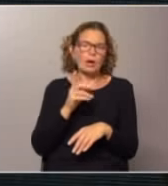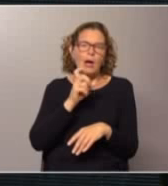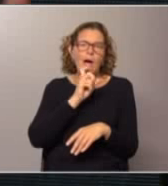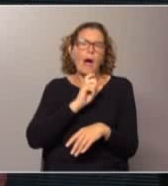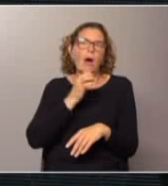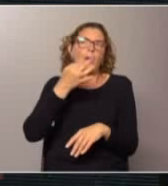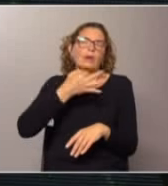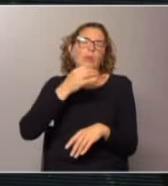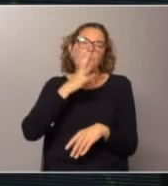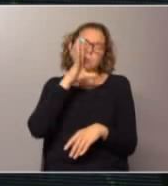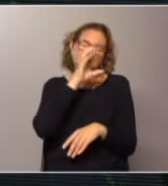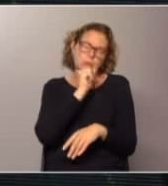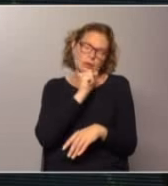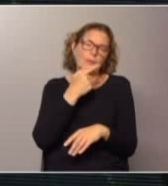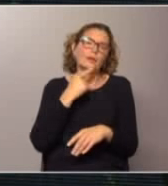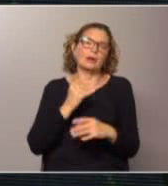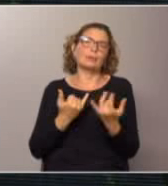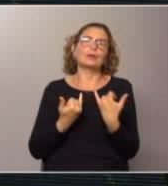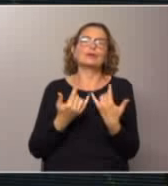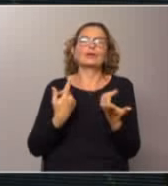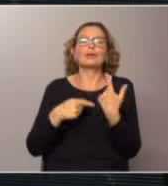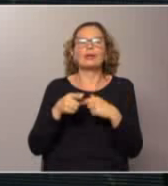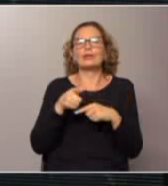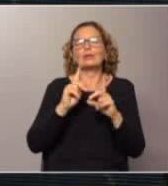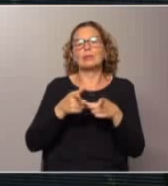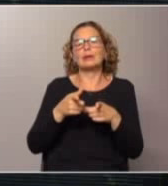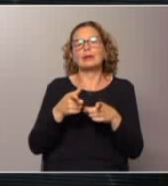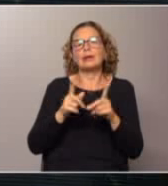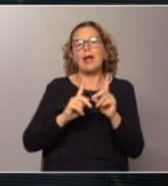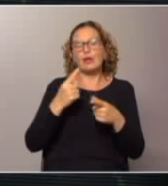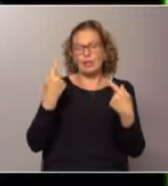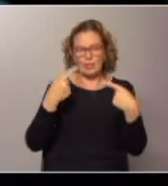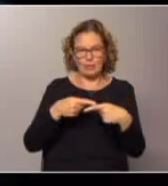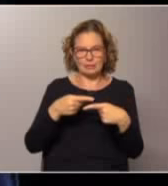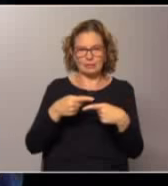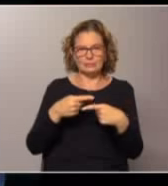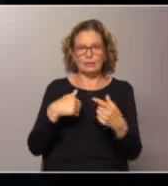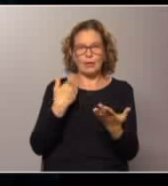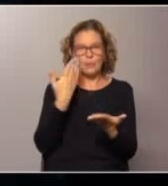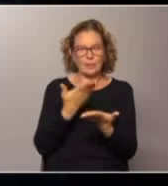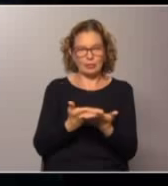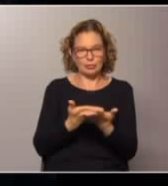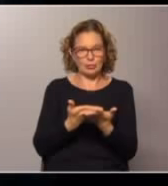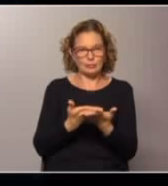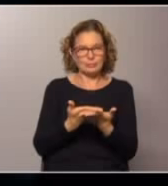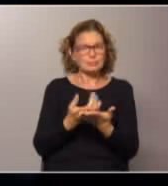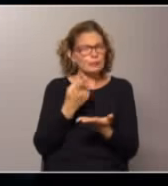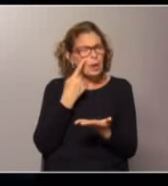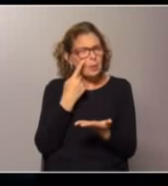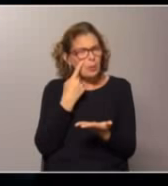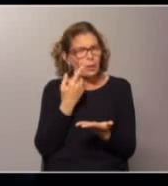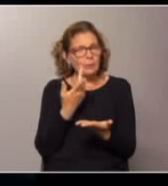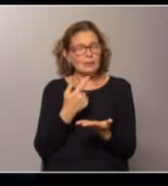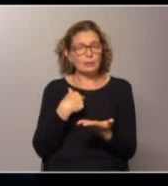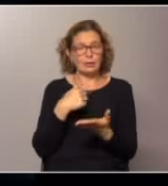aburrida o aburrida es la vida eso también es parte del debate bueno hay que implantar otra idea de la teoría de lo más probable no decía algo que